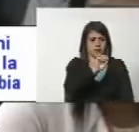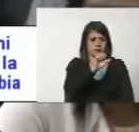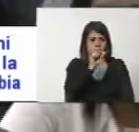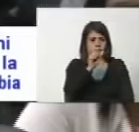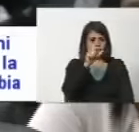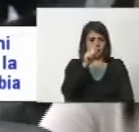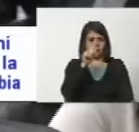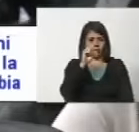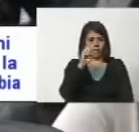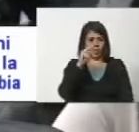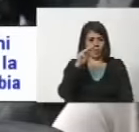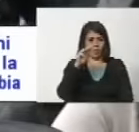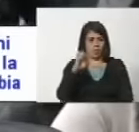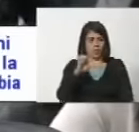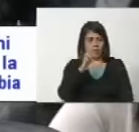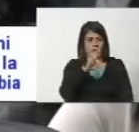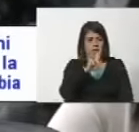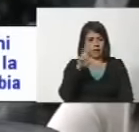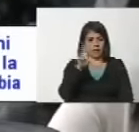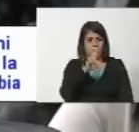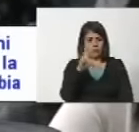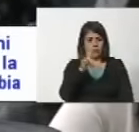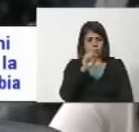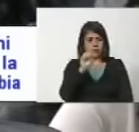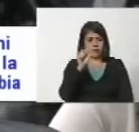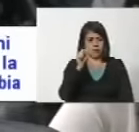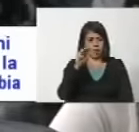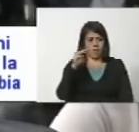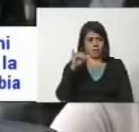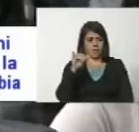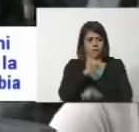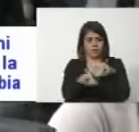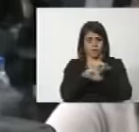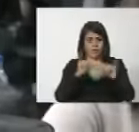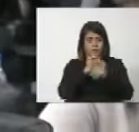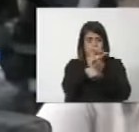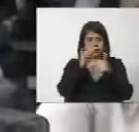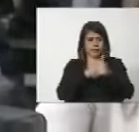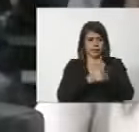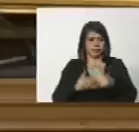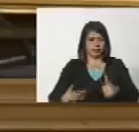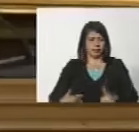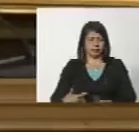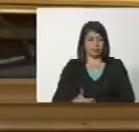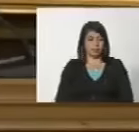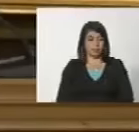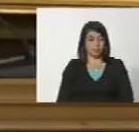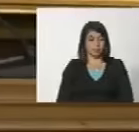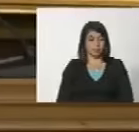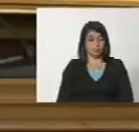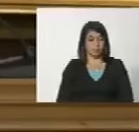Tomé y Príncipe y la República de Zambia. Es todo, ciudadano vicepresidente.